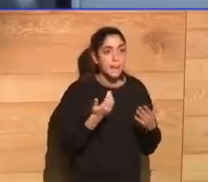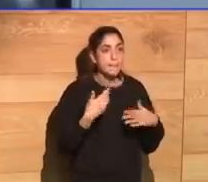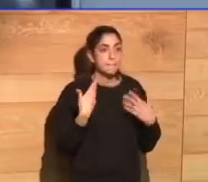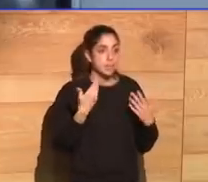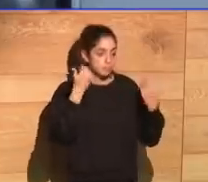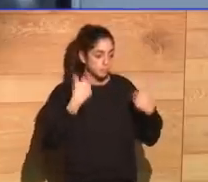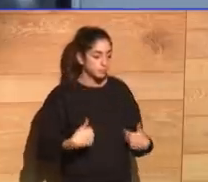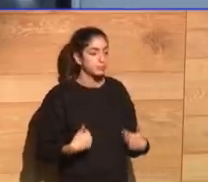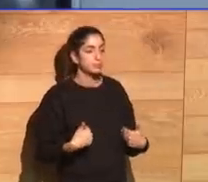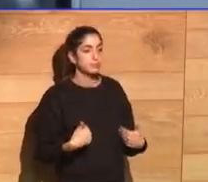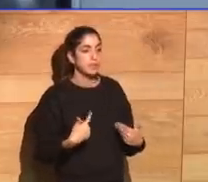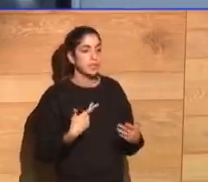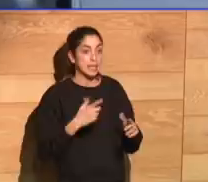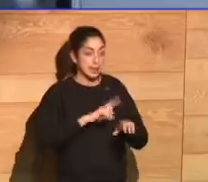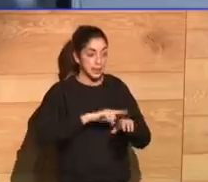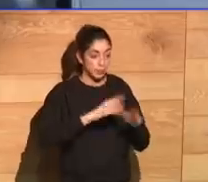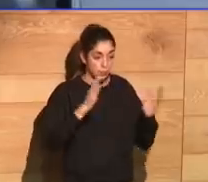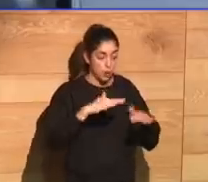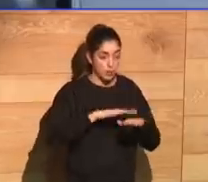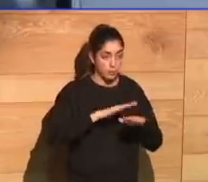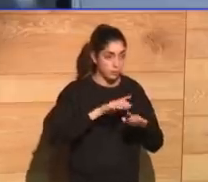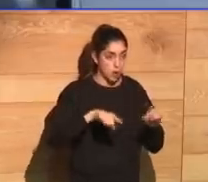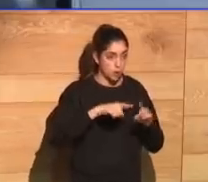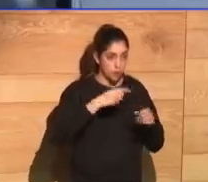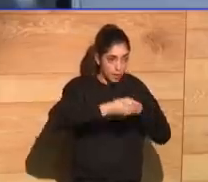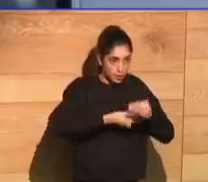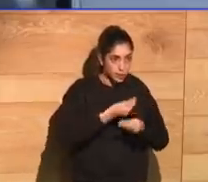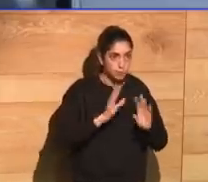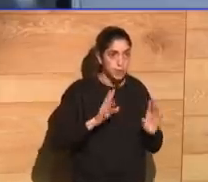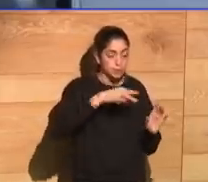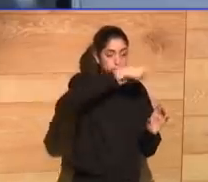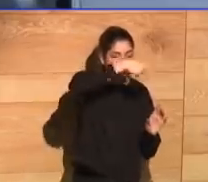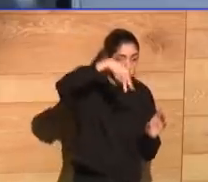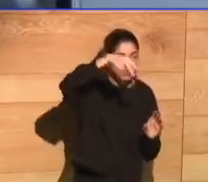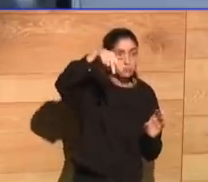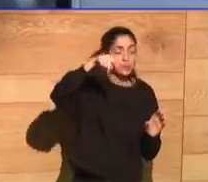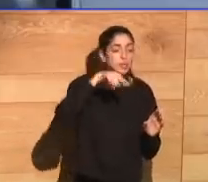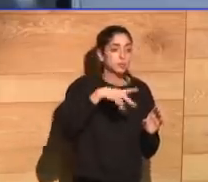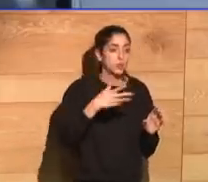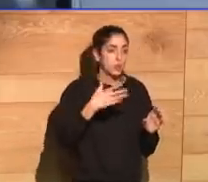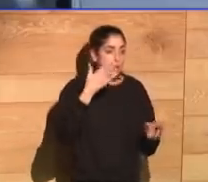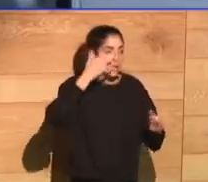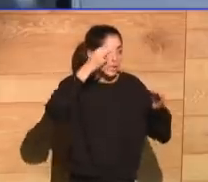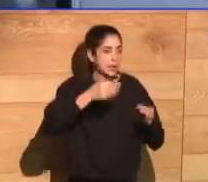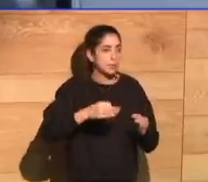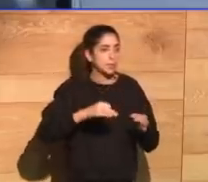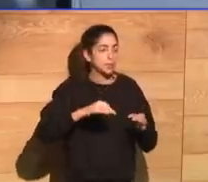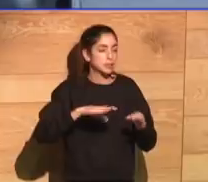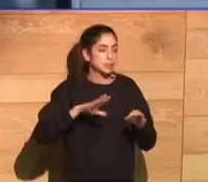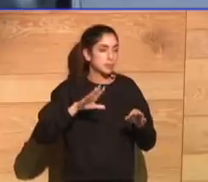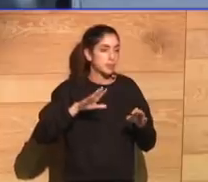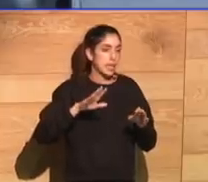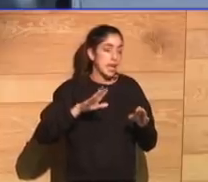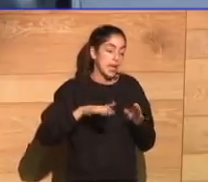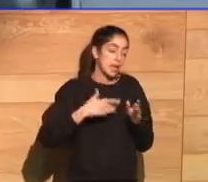Reeve. Claro, no da tiempo a hacer eso. Pero la imagen de él volando está en retroproyección. En realidad, ella está despidiéndose de una filmación